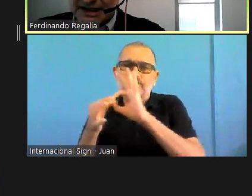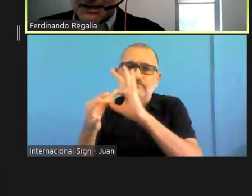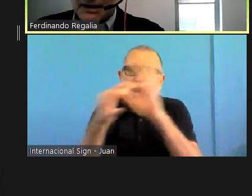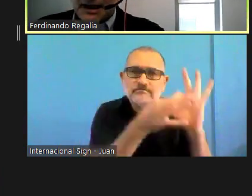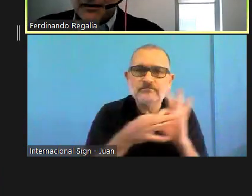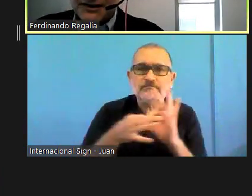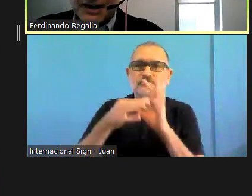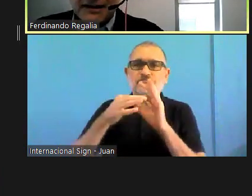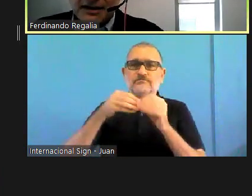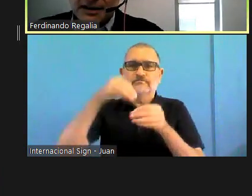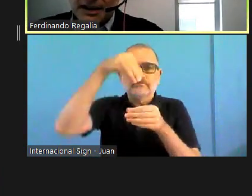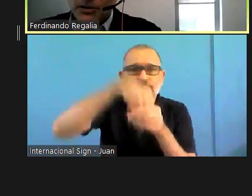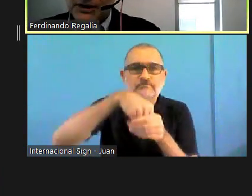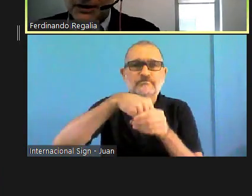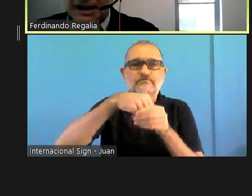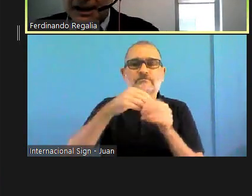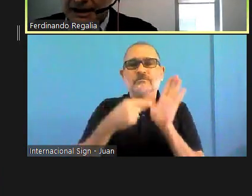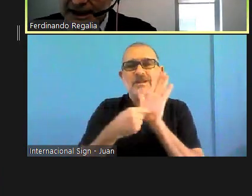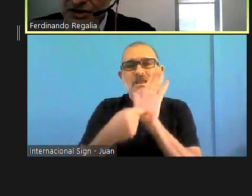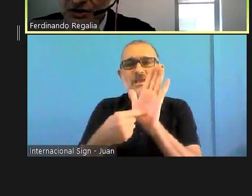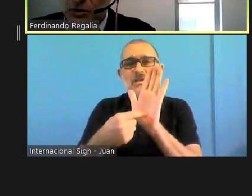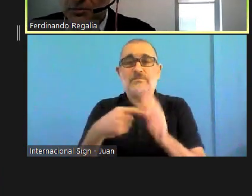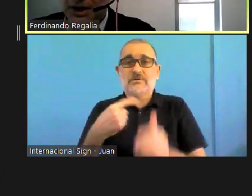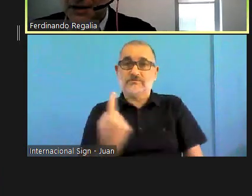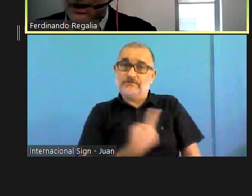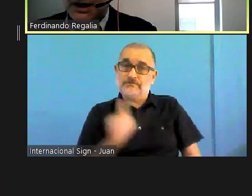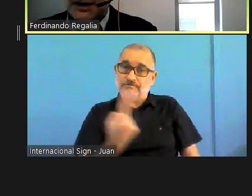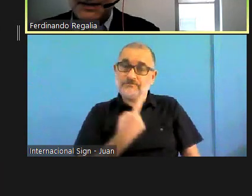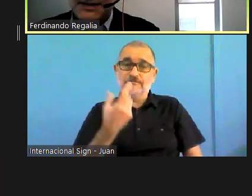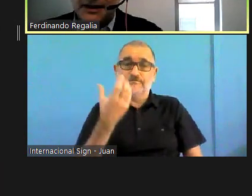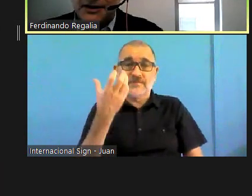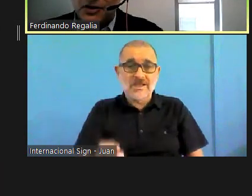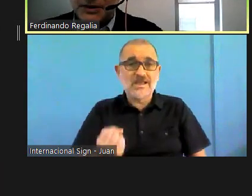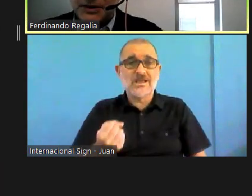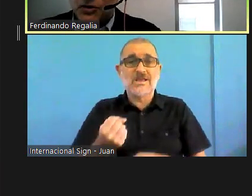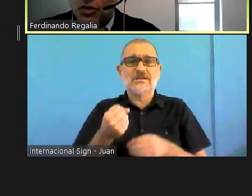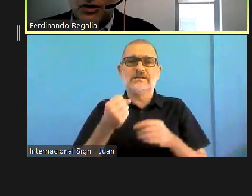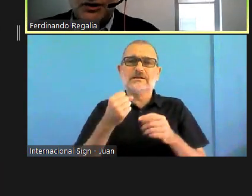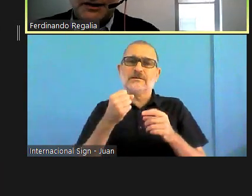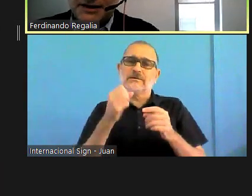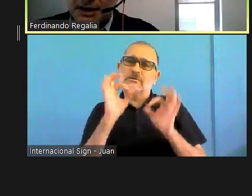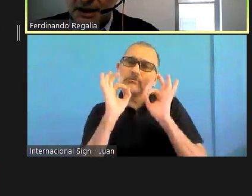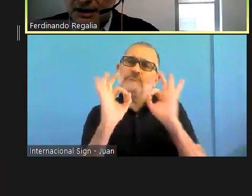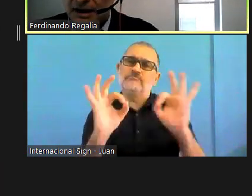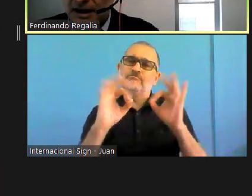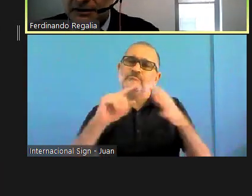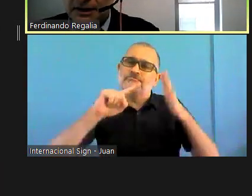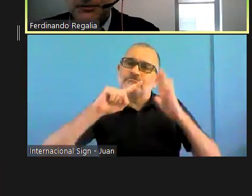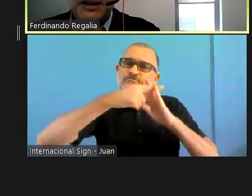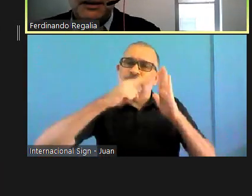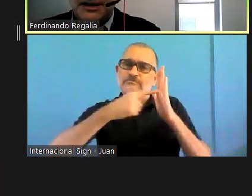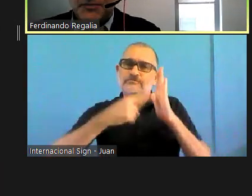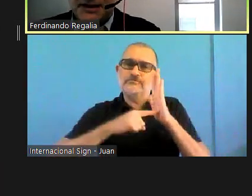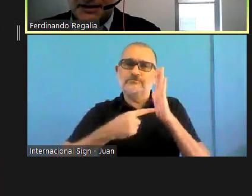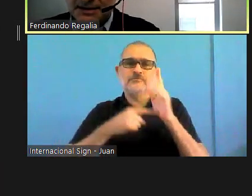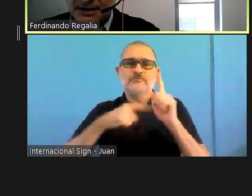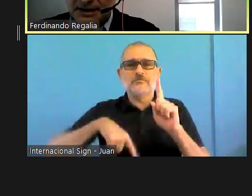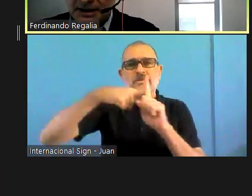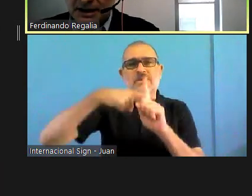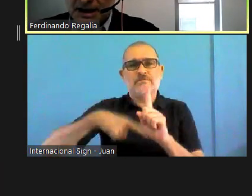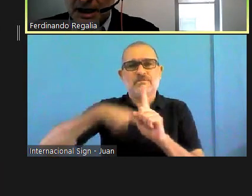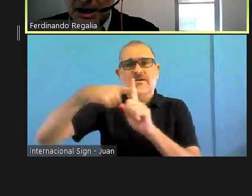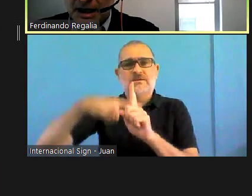ejemplo, un aumento en el fortalecimiento del vínculo entre los hospitales y los servicios para